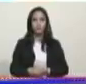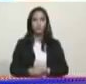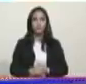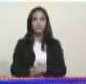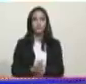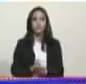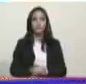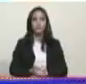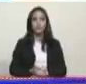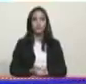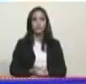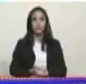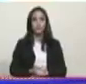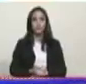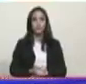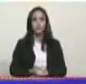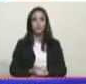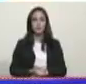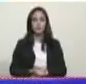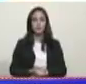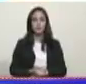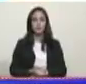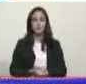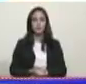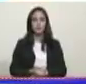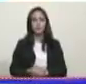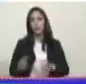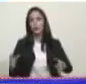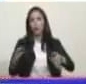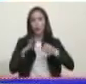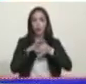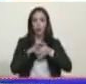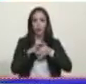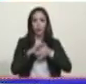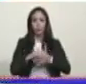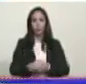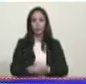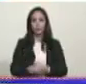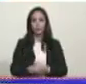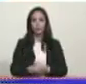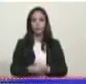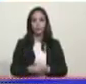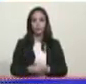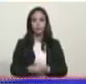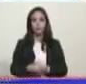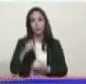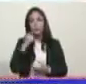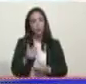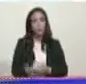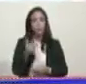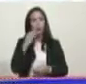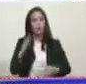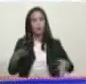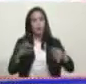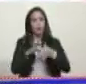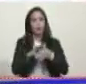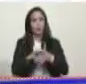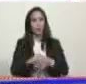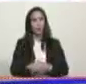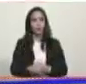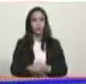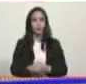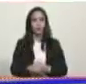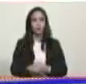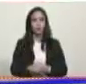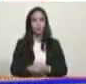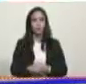Los tres mosqueteros y D'Artagnan. Uno para todos y todos para uno. Así deben